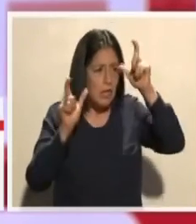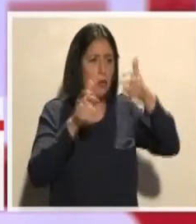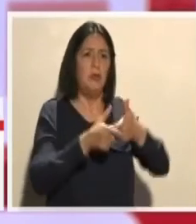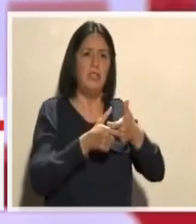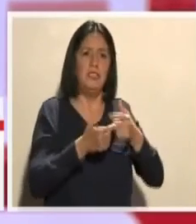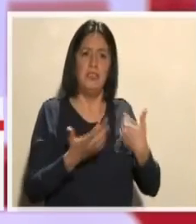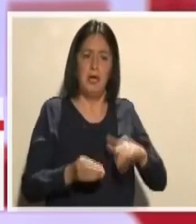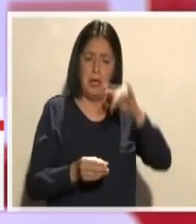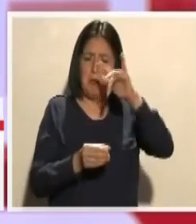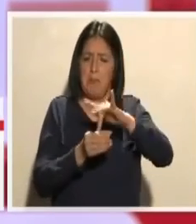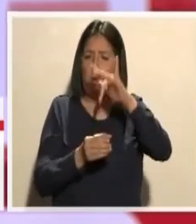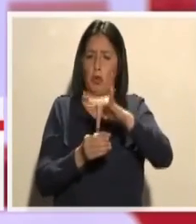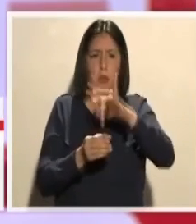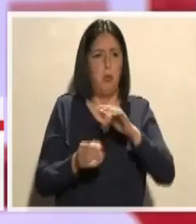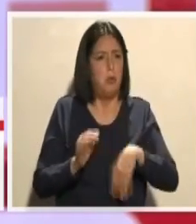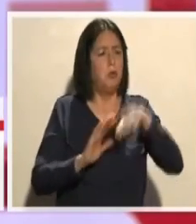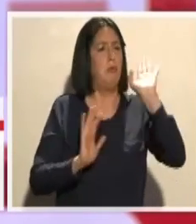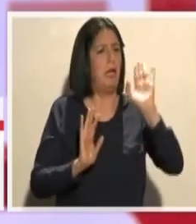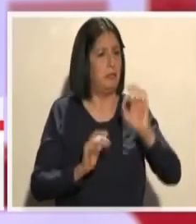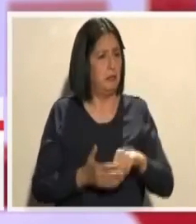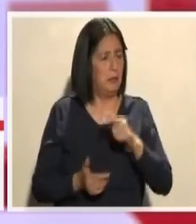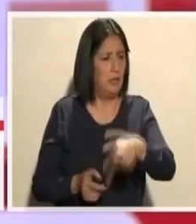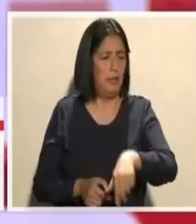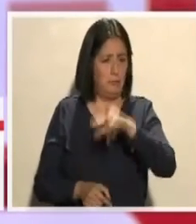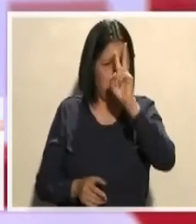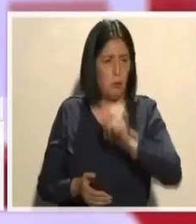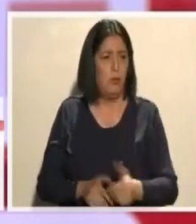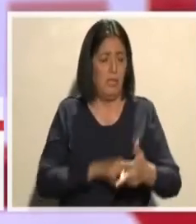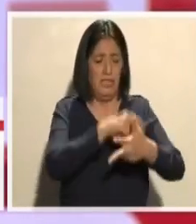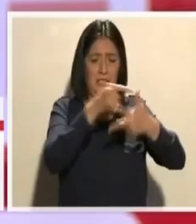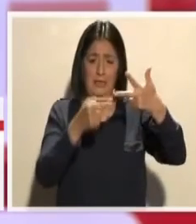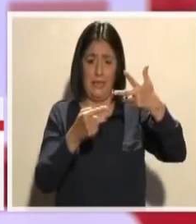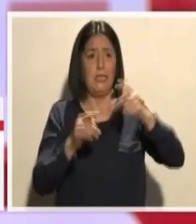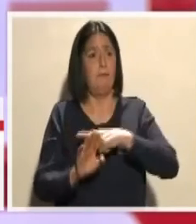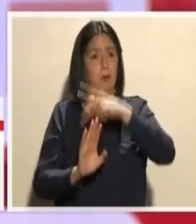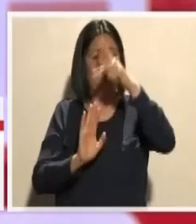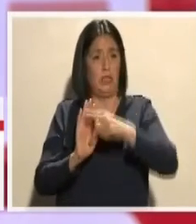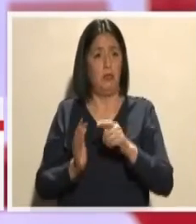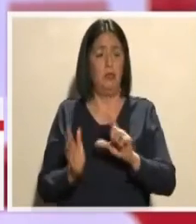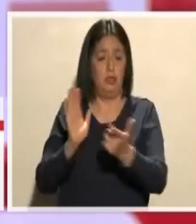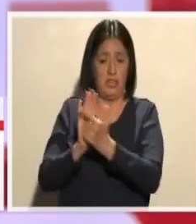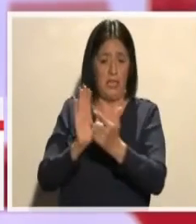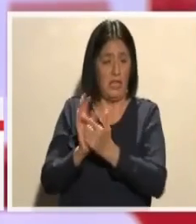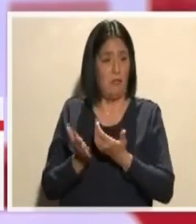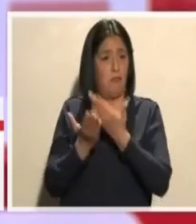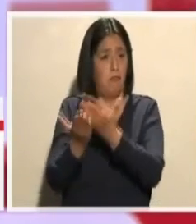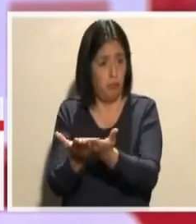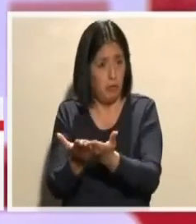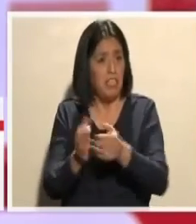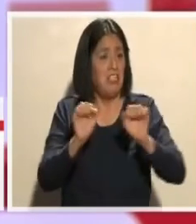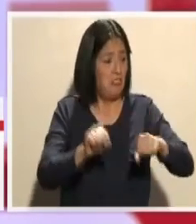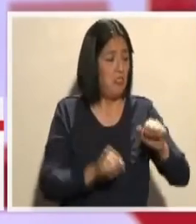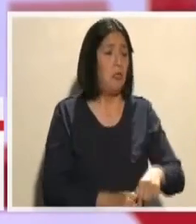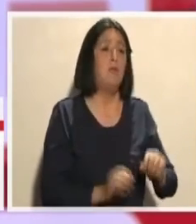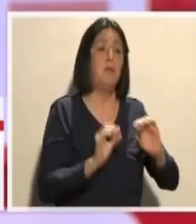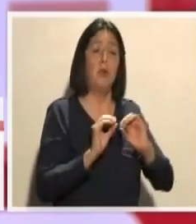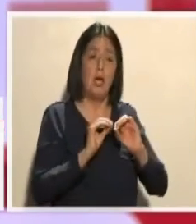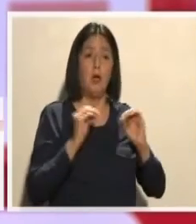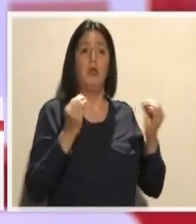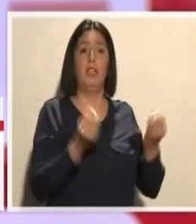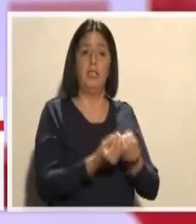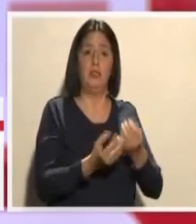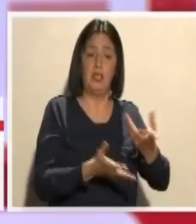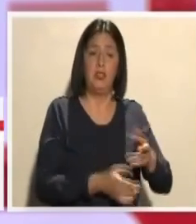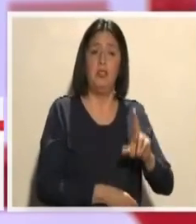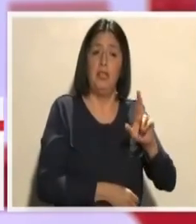votada en la historia de nuestro país. 3 de los proyectos de ley que he presentado han recibido reconocimientos por la organización